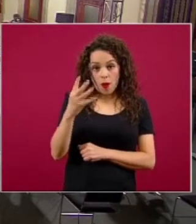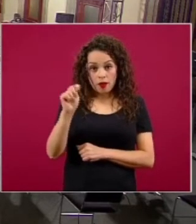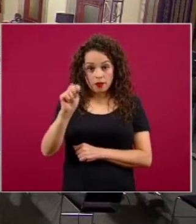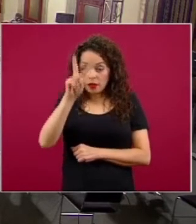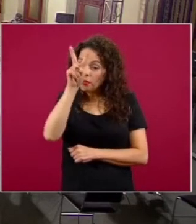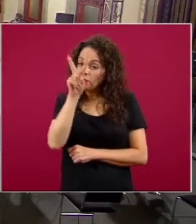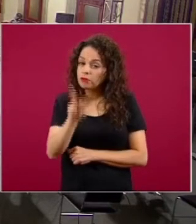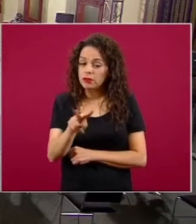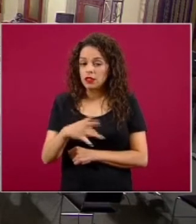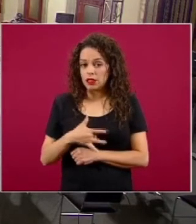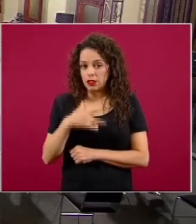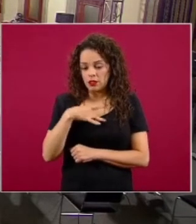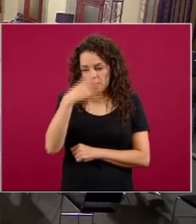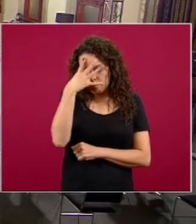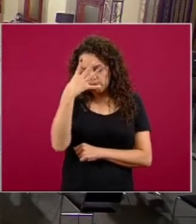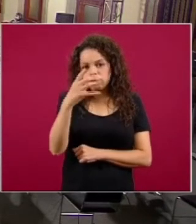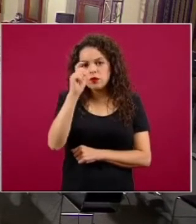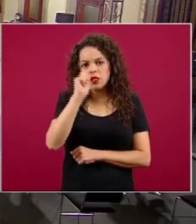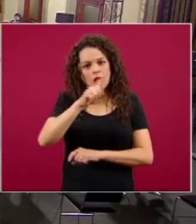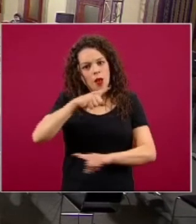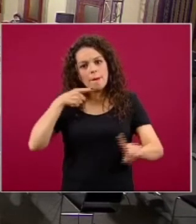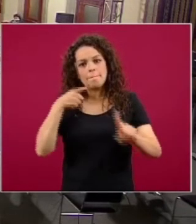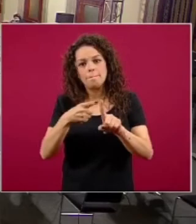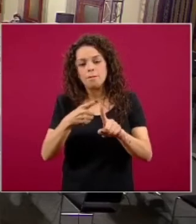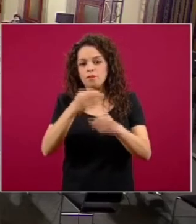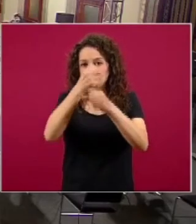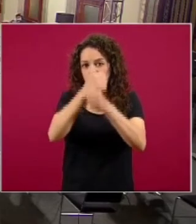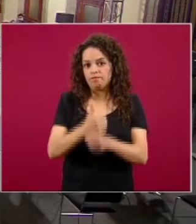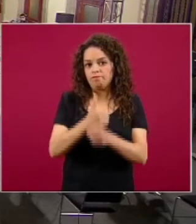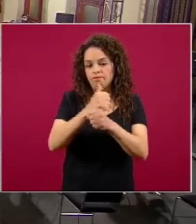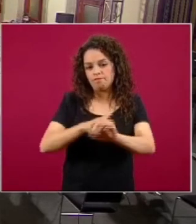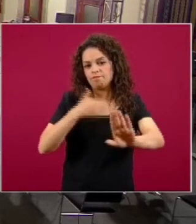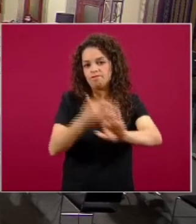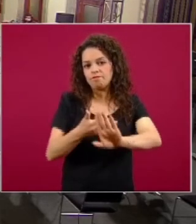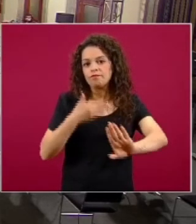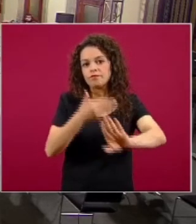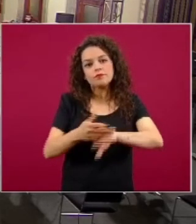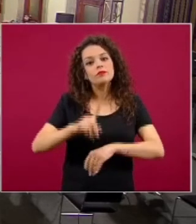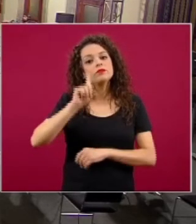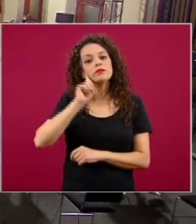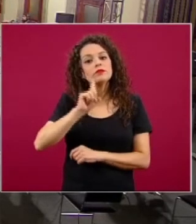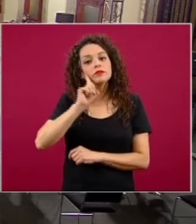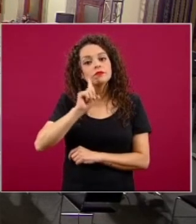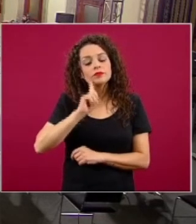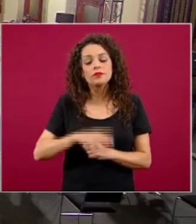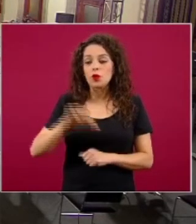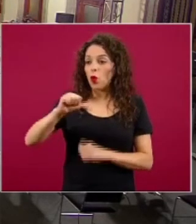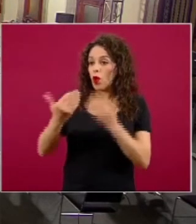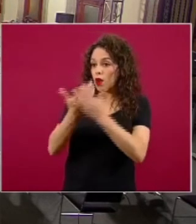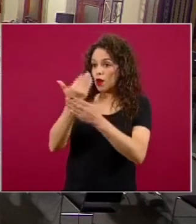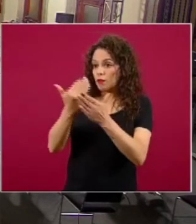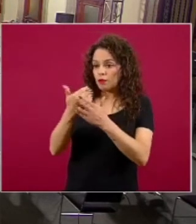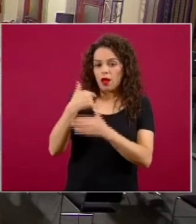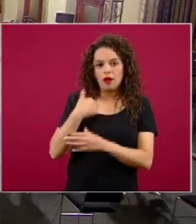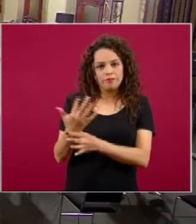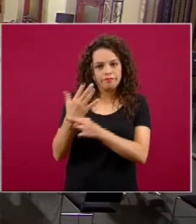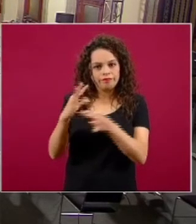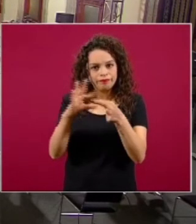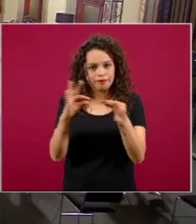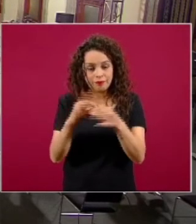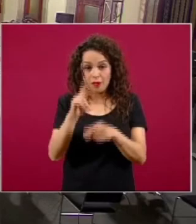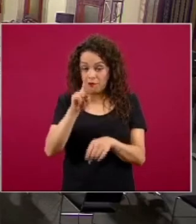muy en serio, el fenómeno de las violencias en contra de las mujeres. Esta mañana decíamos algo que vale la pena